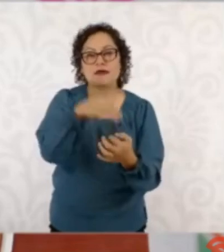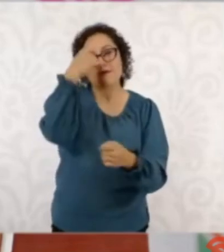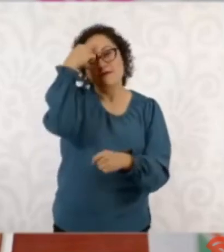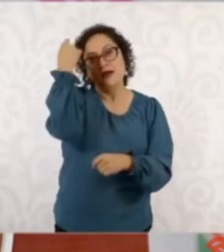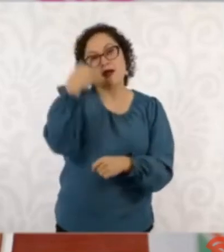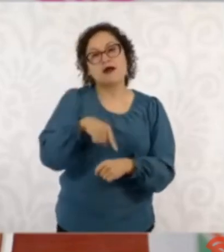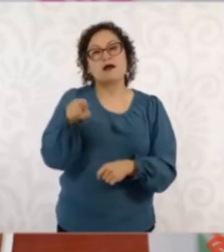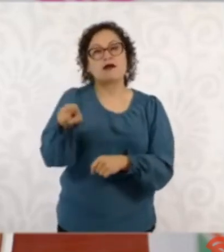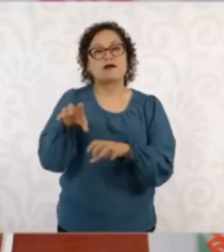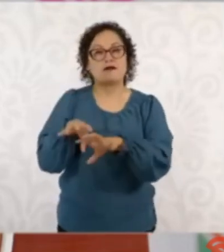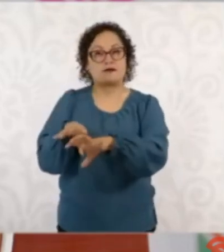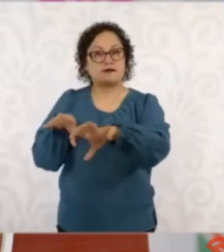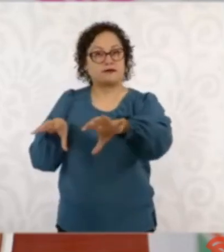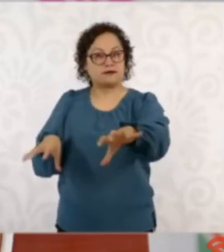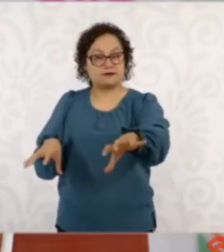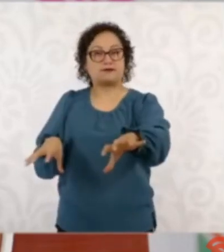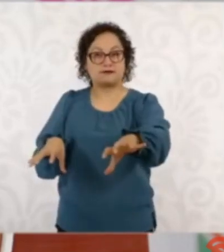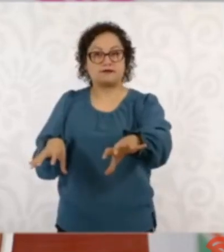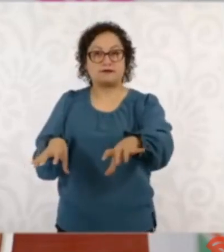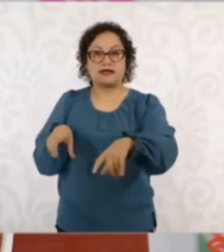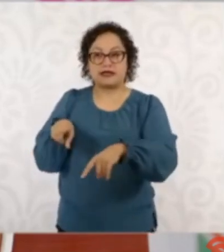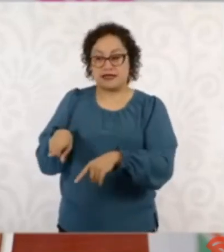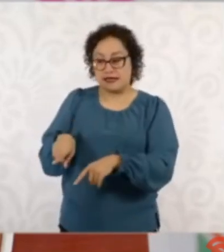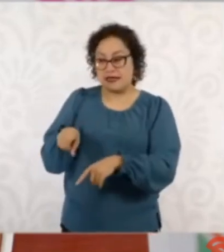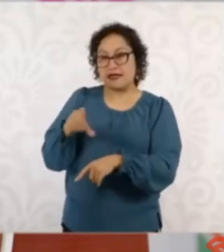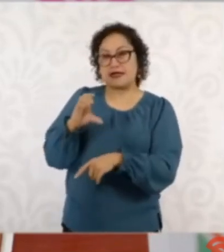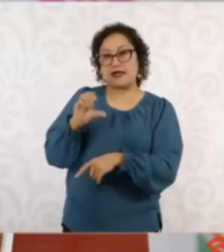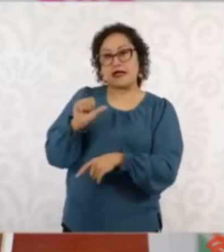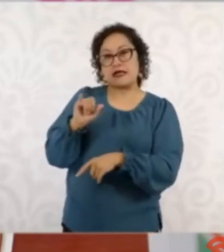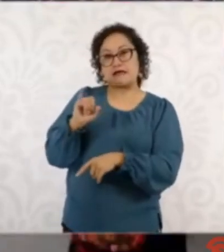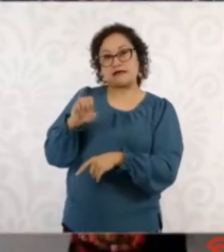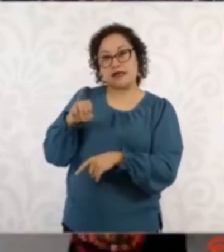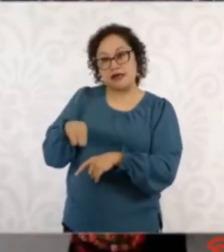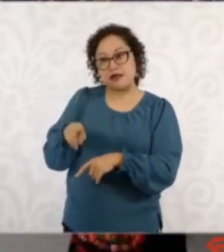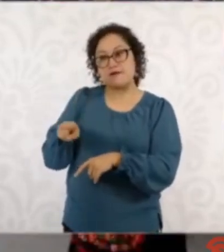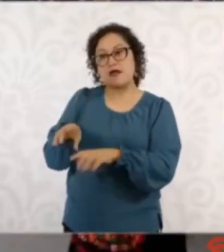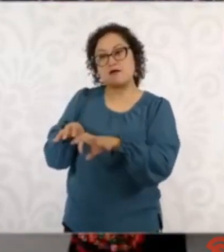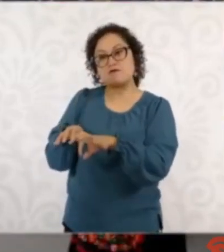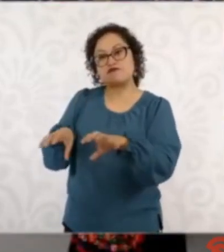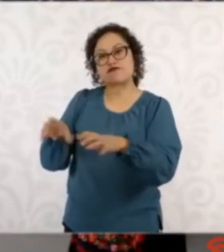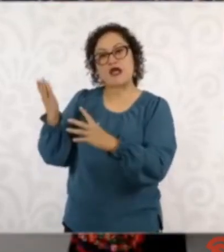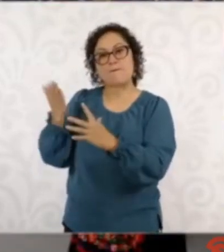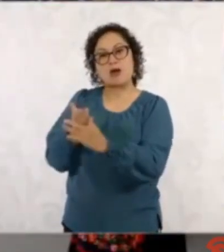de las operaciones al AIFA. Y después, más adelante, por favor.